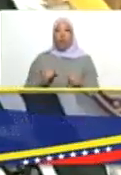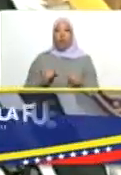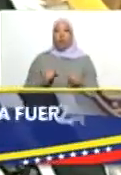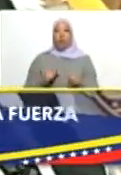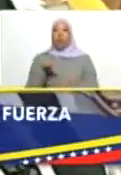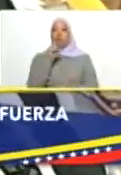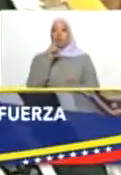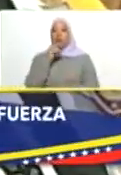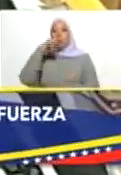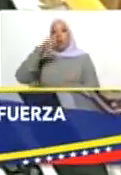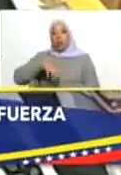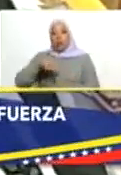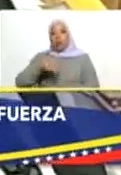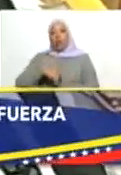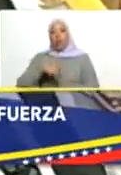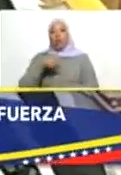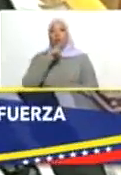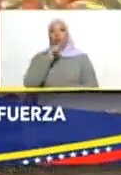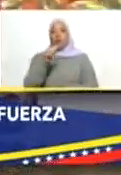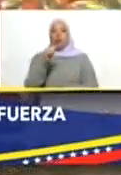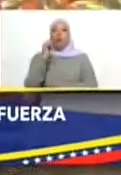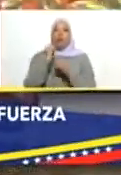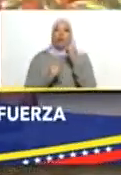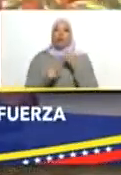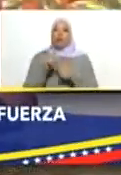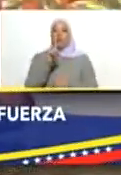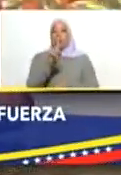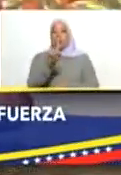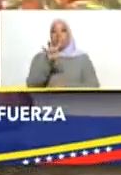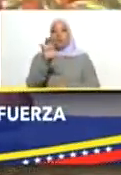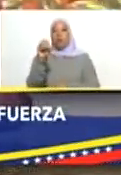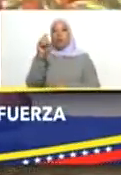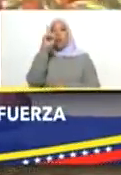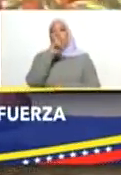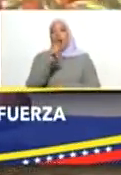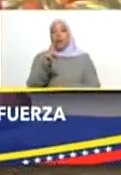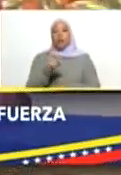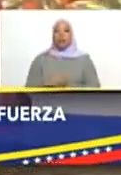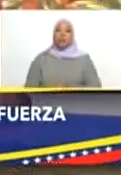He estado leyendo, más destructivo en los últimos 150 años.